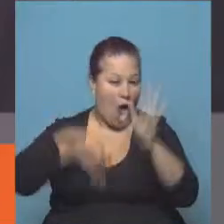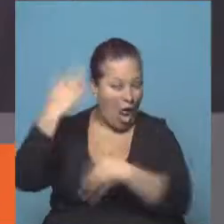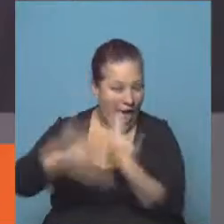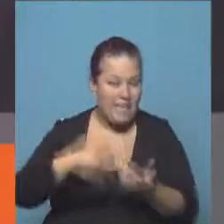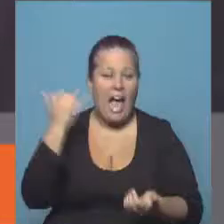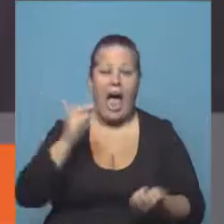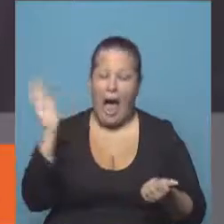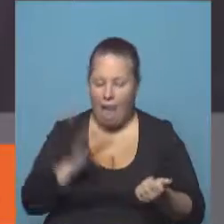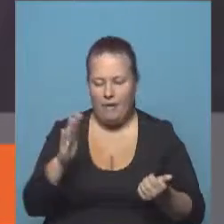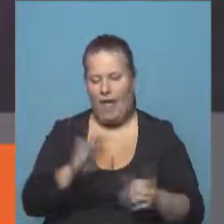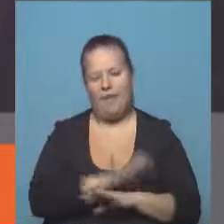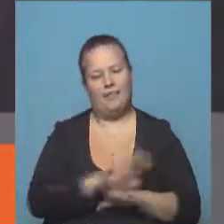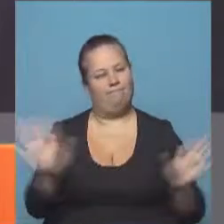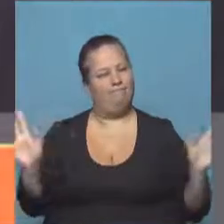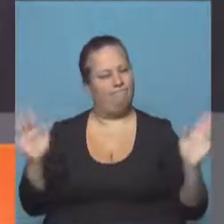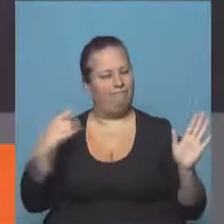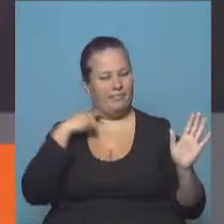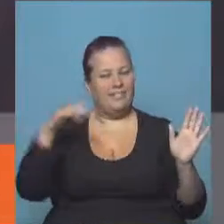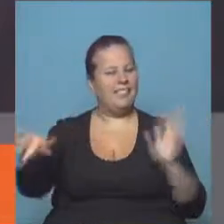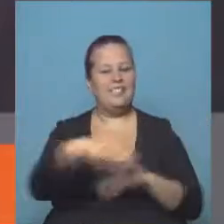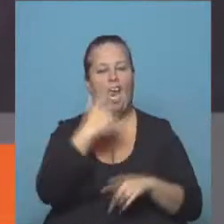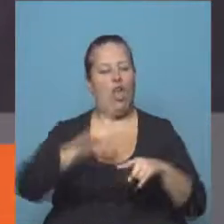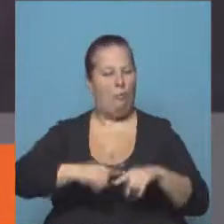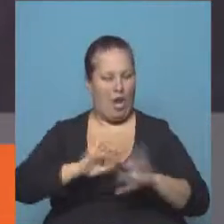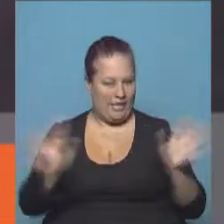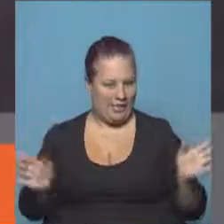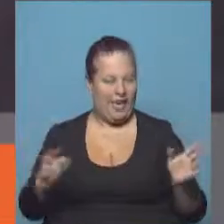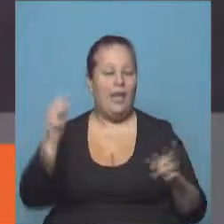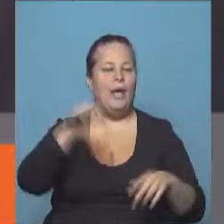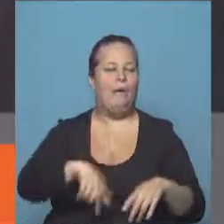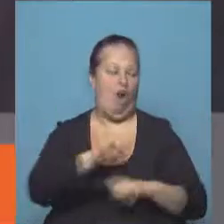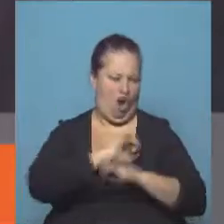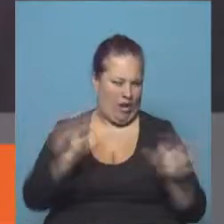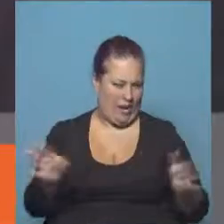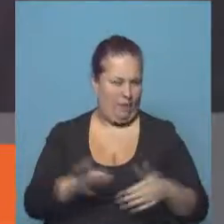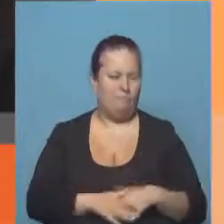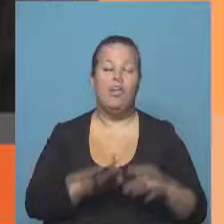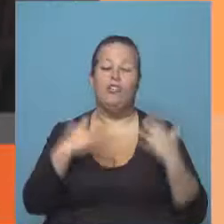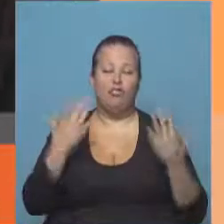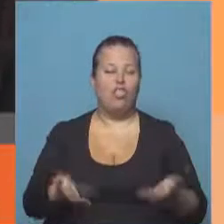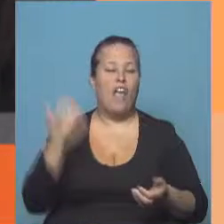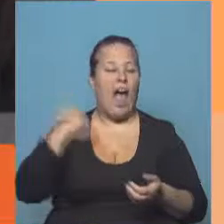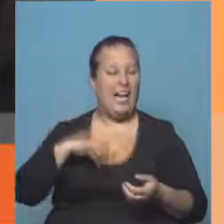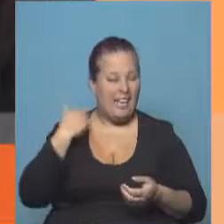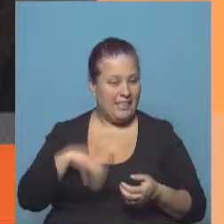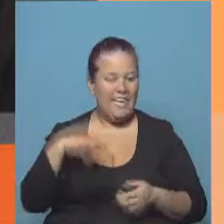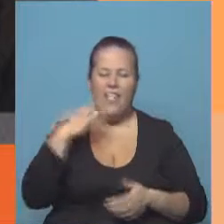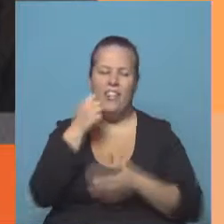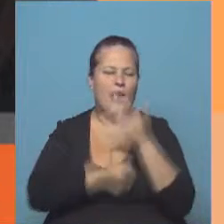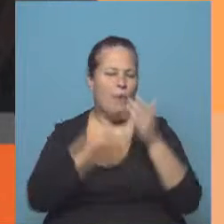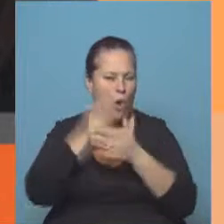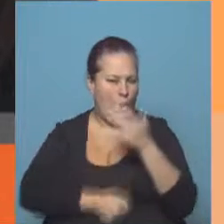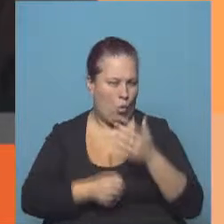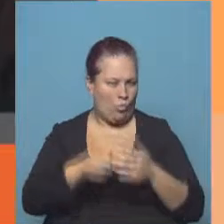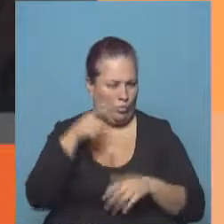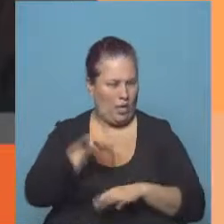donde ingresa la amenaza, hemos salido del campo de la política, entramos a la barbarie. Por lo tanto, la Argentina tiene que luchar contra